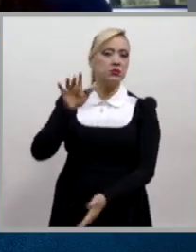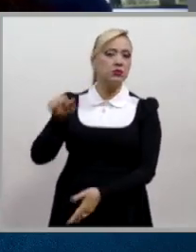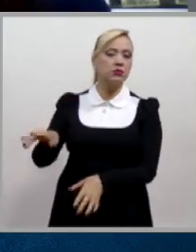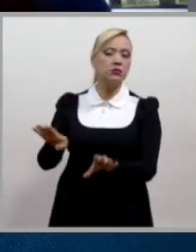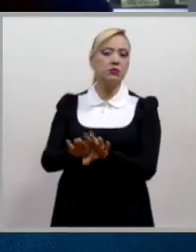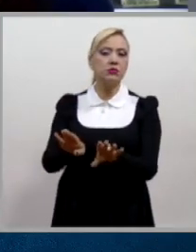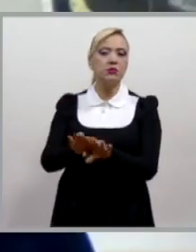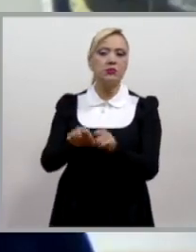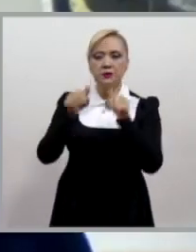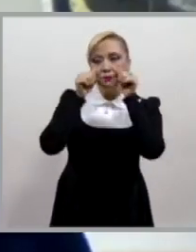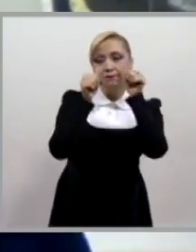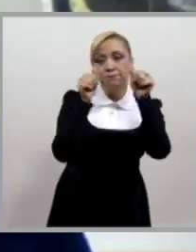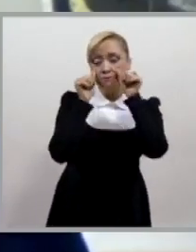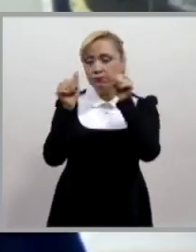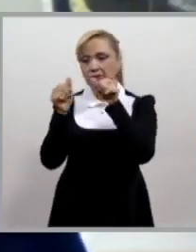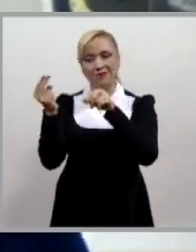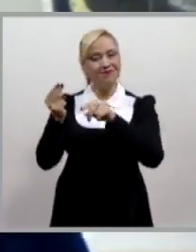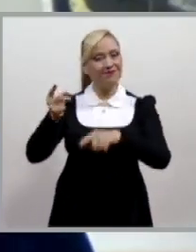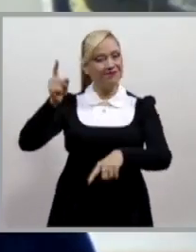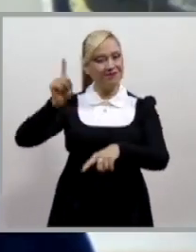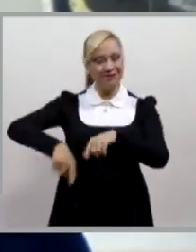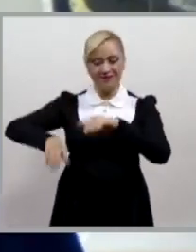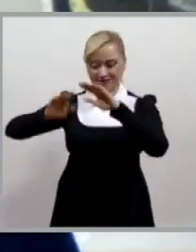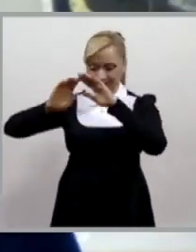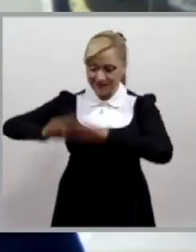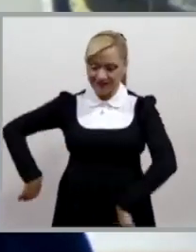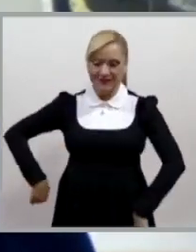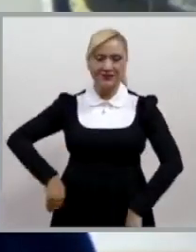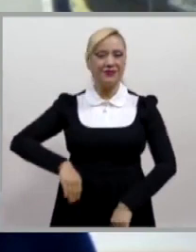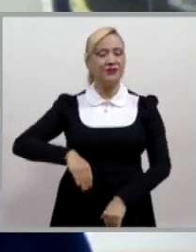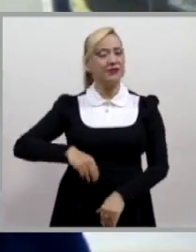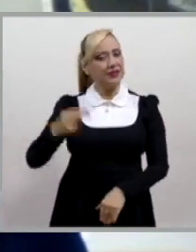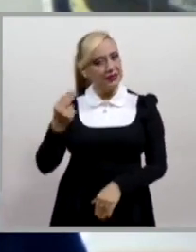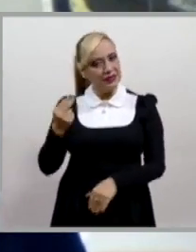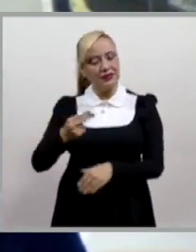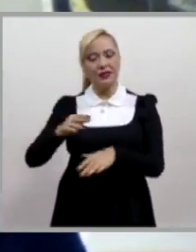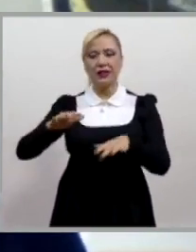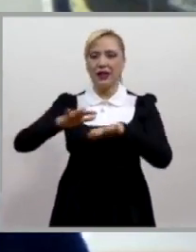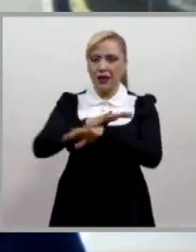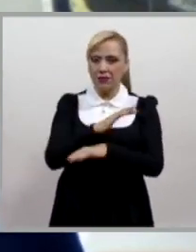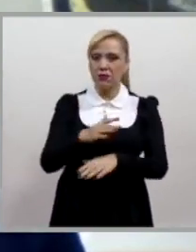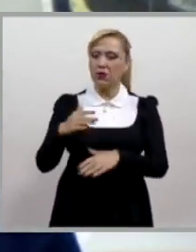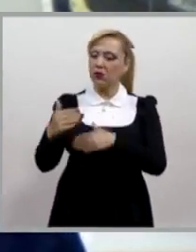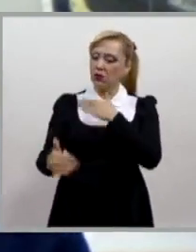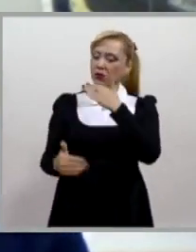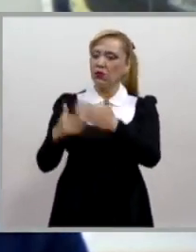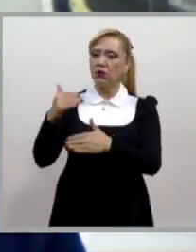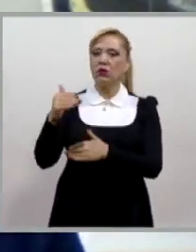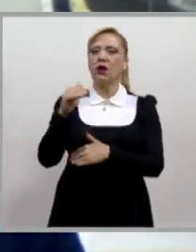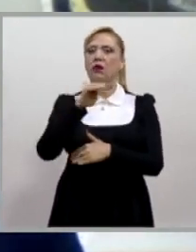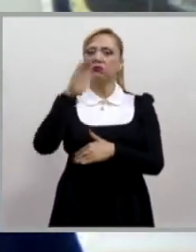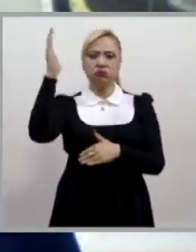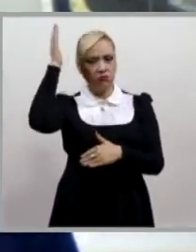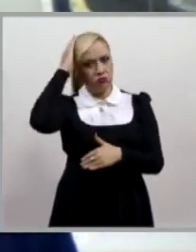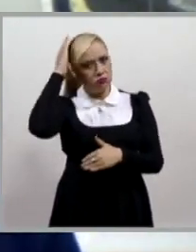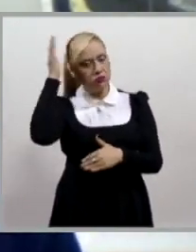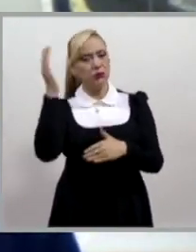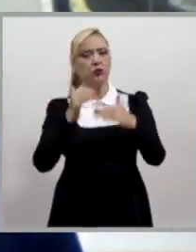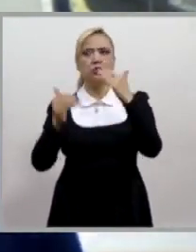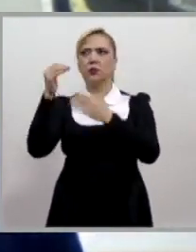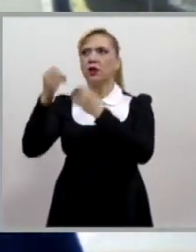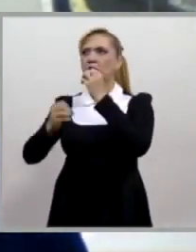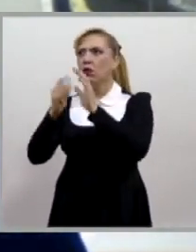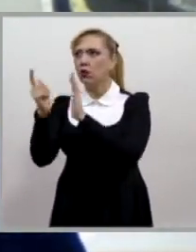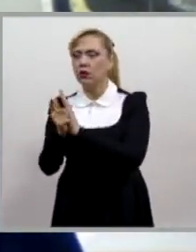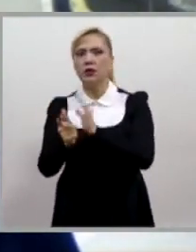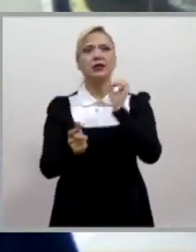si no son desmantelados, si no son atendidos, pues vamos a seguir teniendo presencia de mujeres, digamos, en las cabezas, en la Suprema Corte, en el